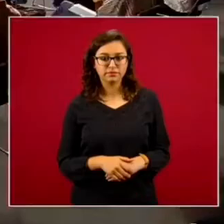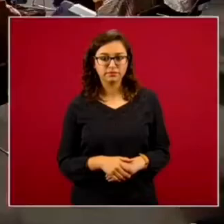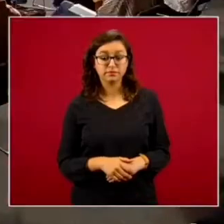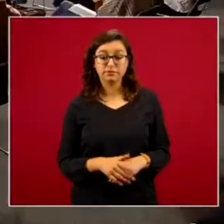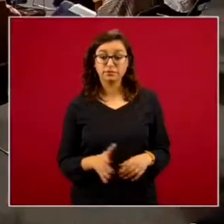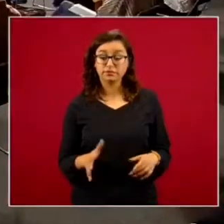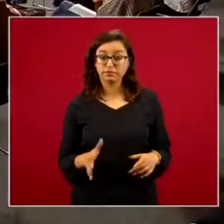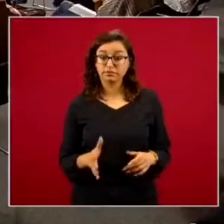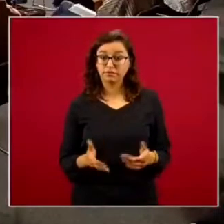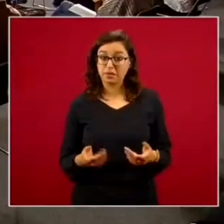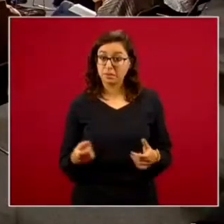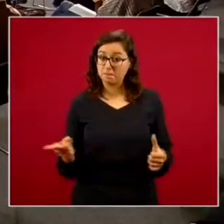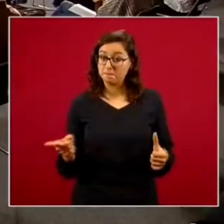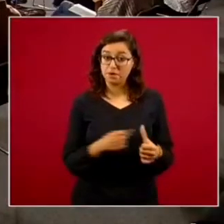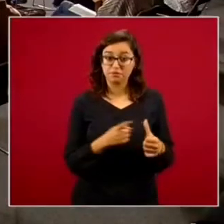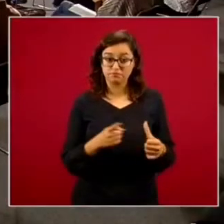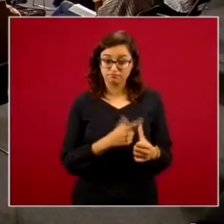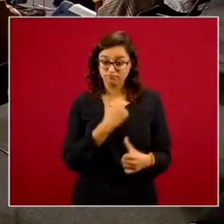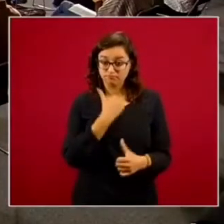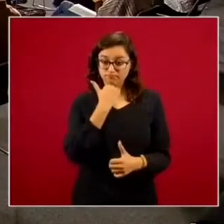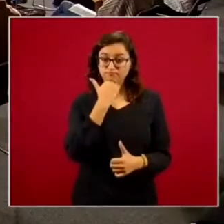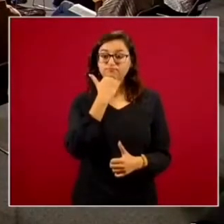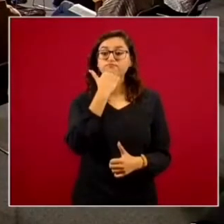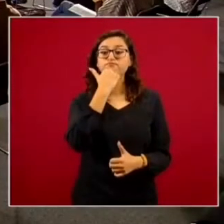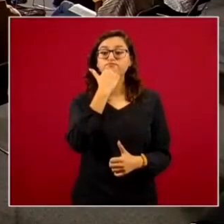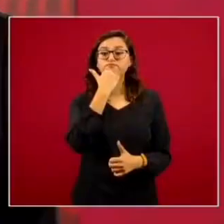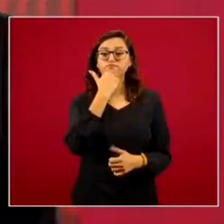La dignidad por encima de todo.